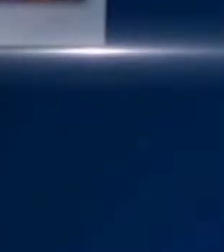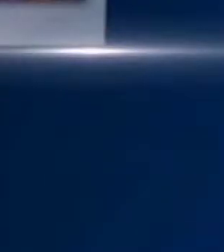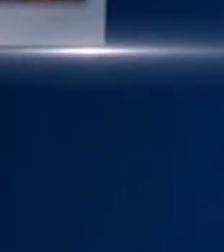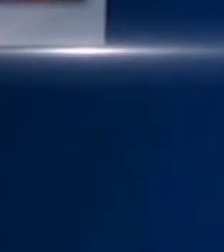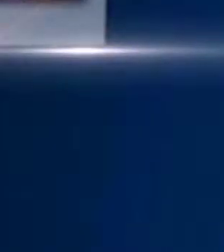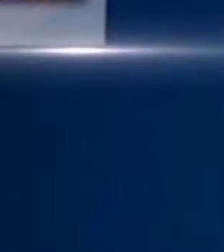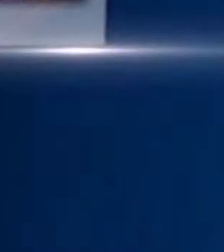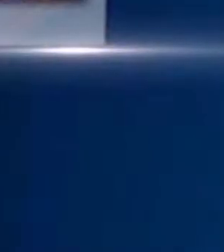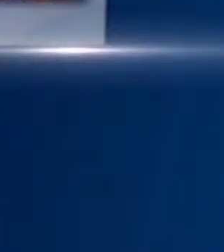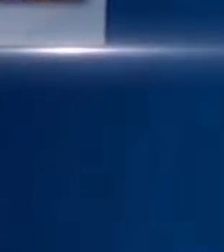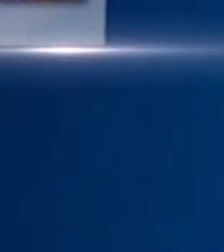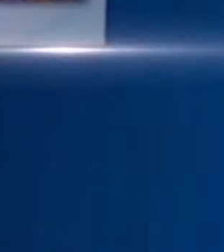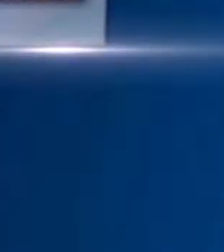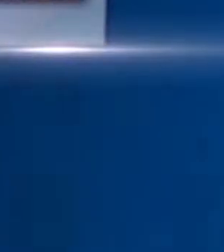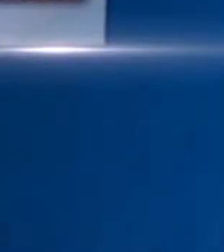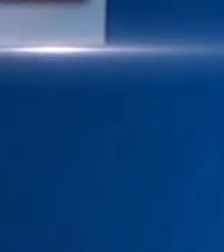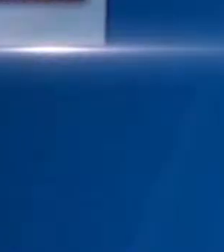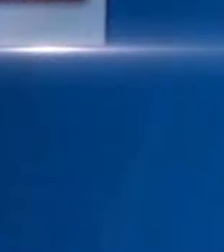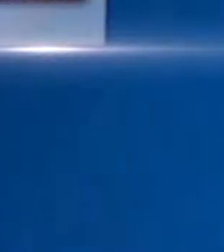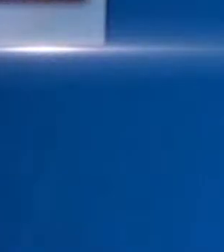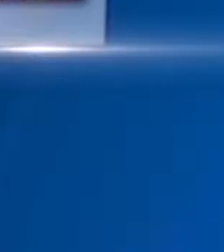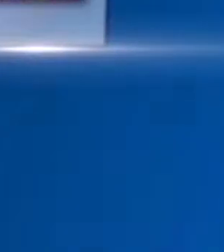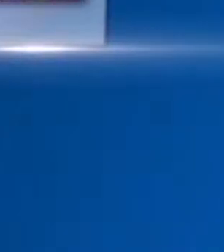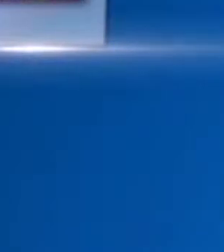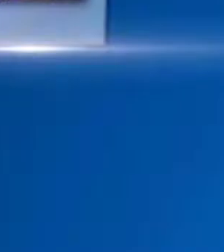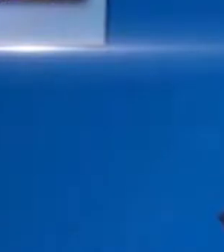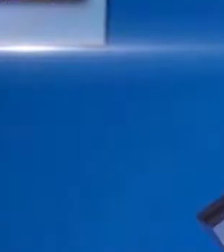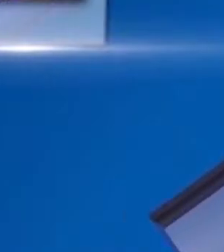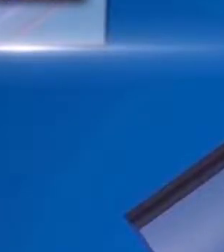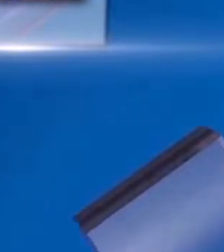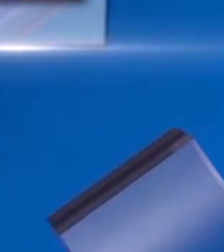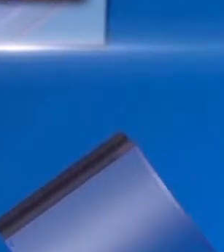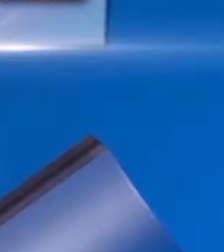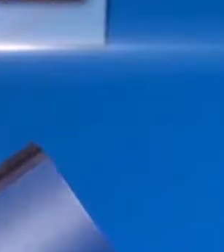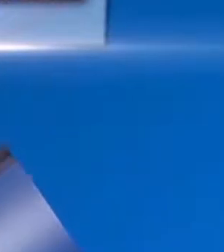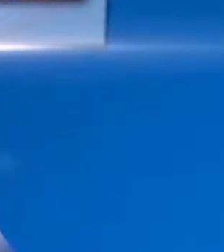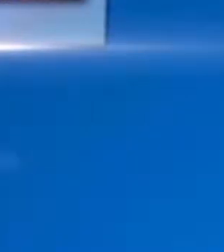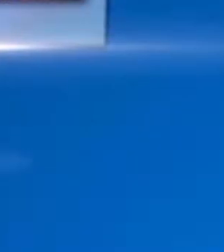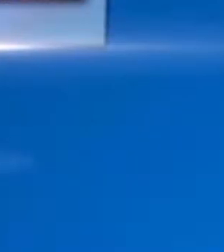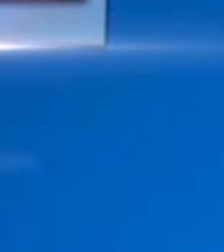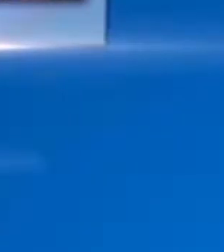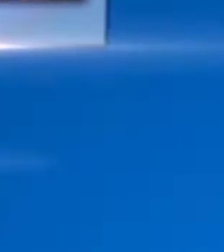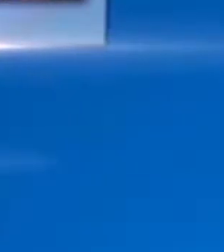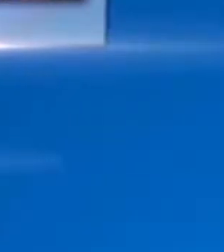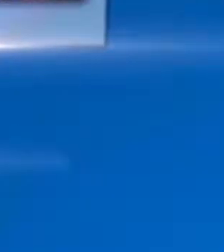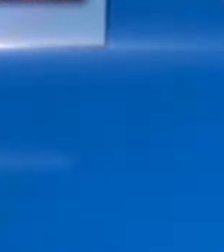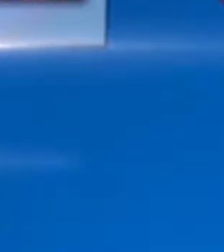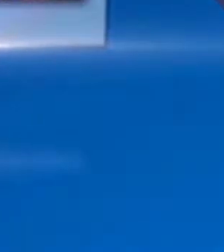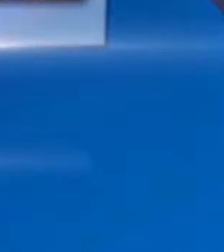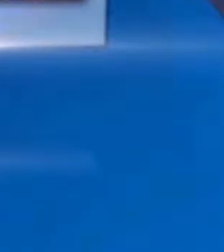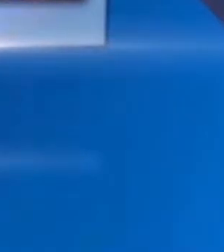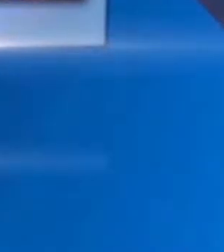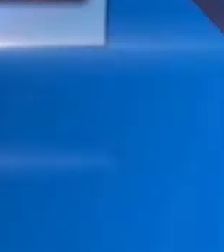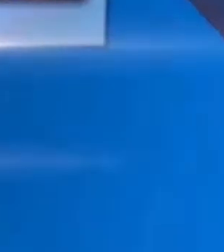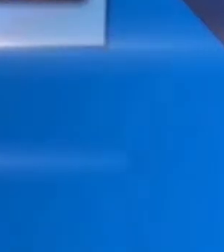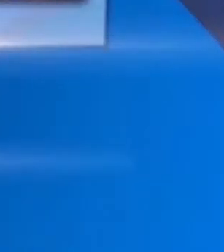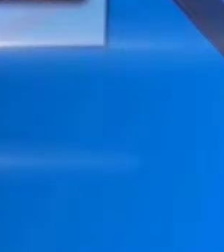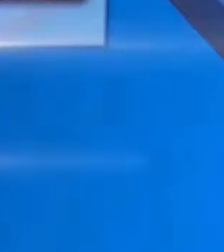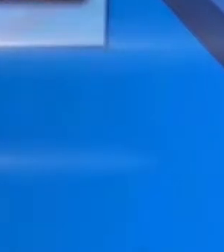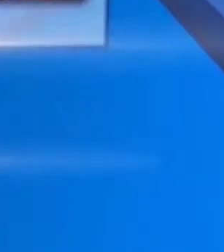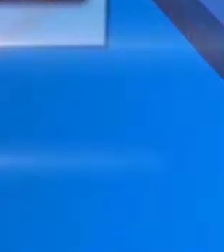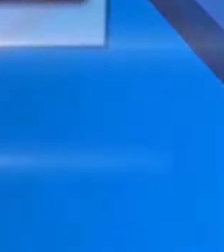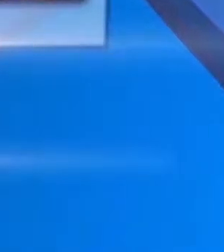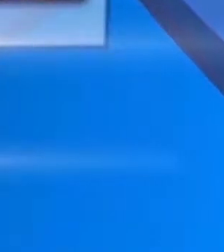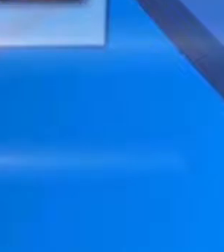alexandra ocles es asambleísta constituyente ex secretaria de los pueblos asambleísta nacional